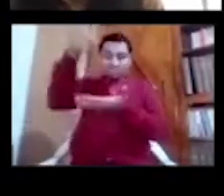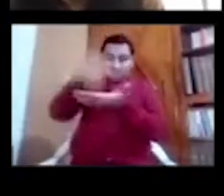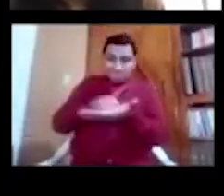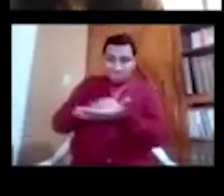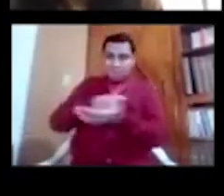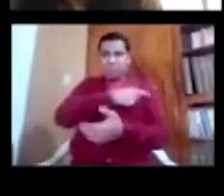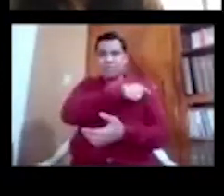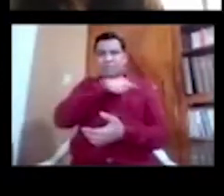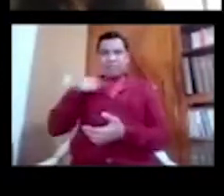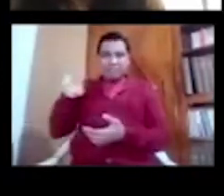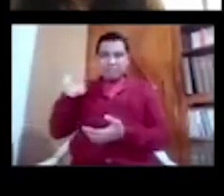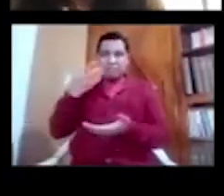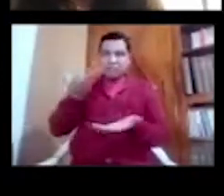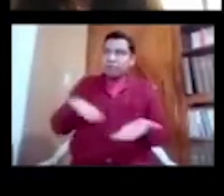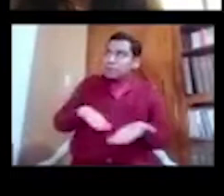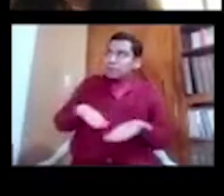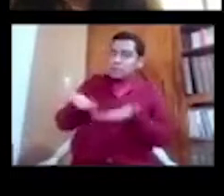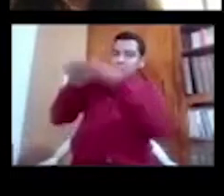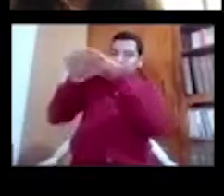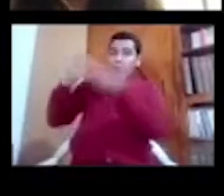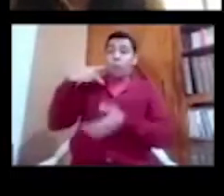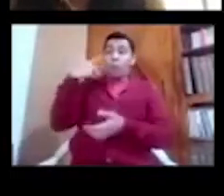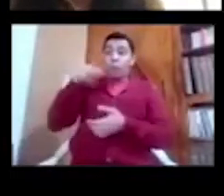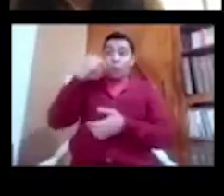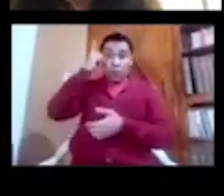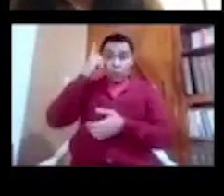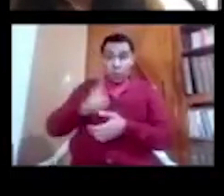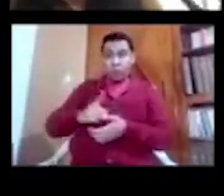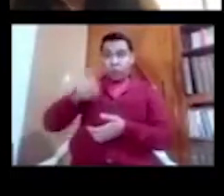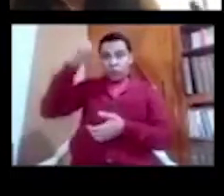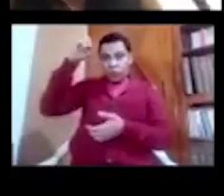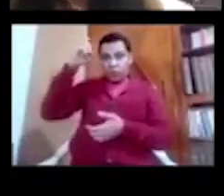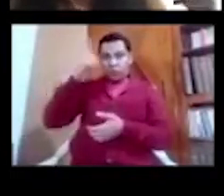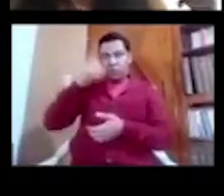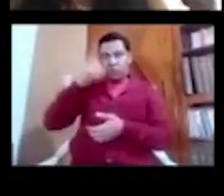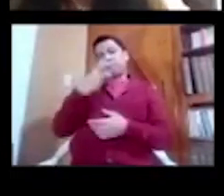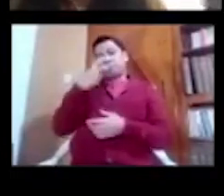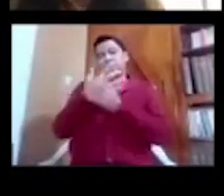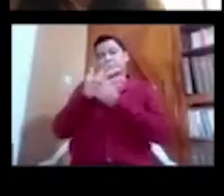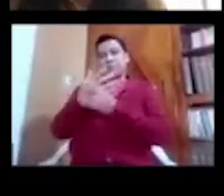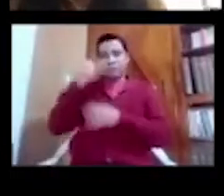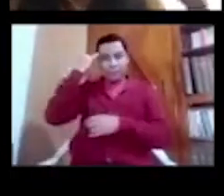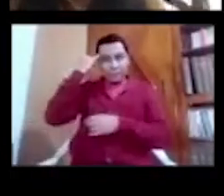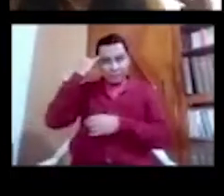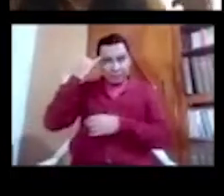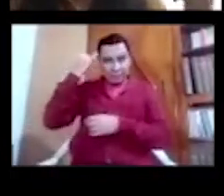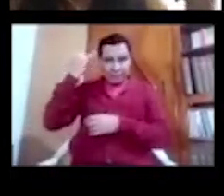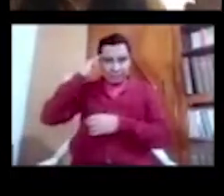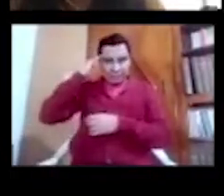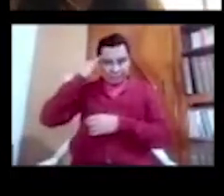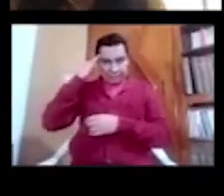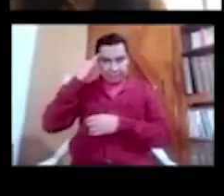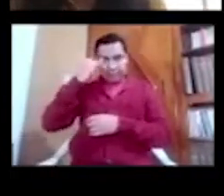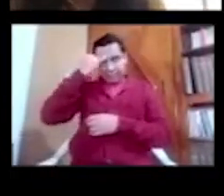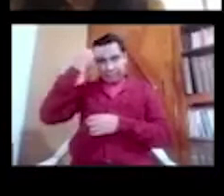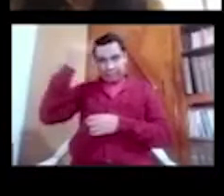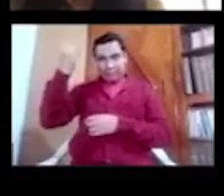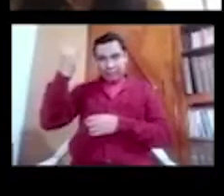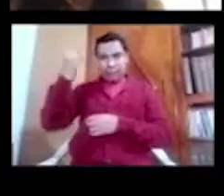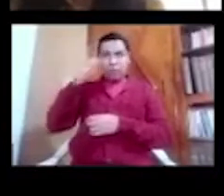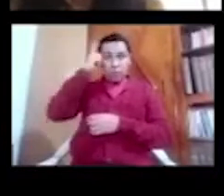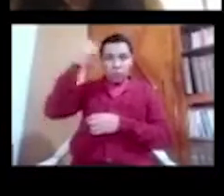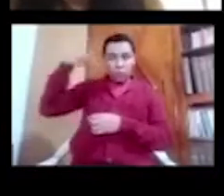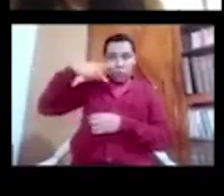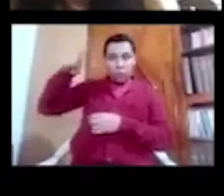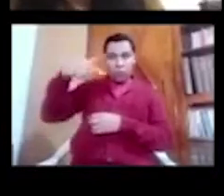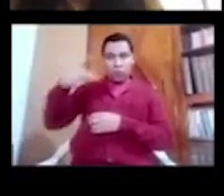cosmovisión mexica. Así que estamos hablando de un sistema donde la tendencia es hacia la centralización política,